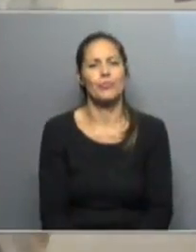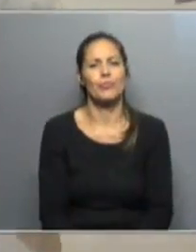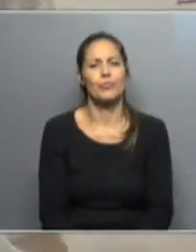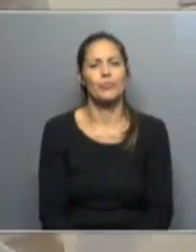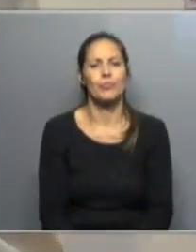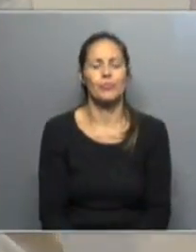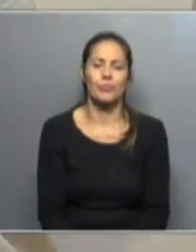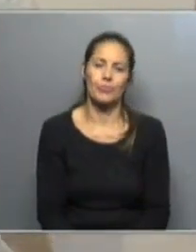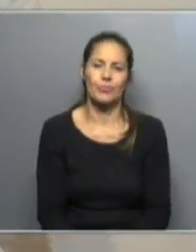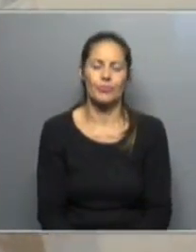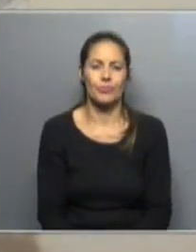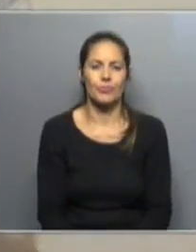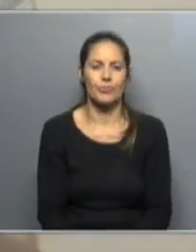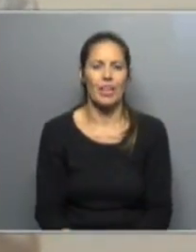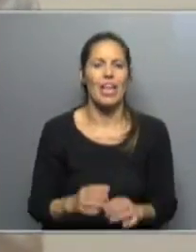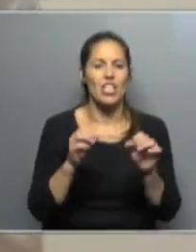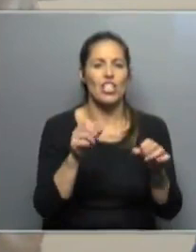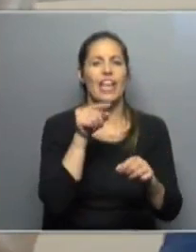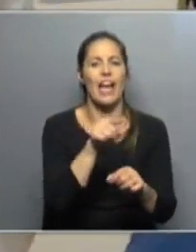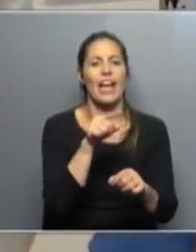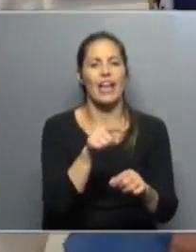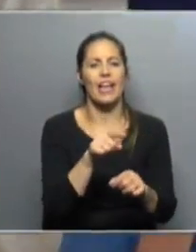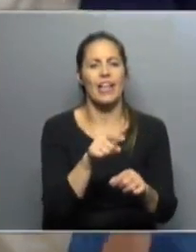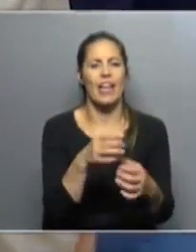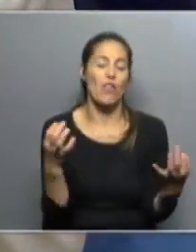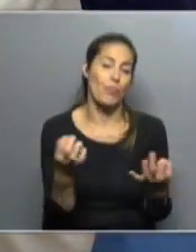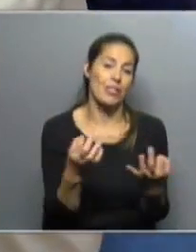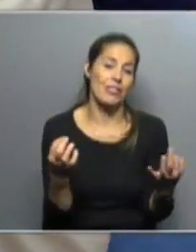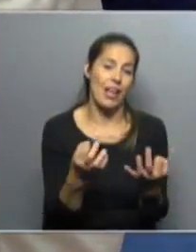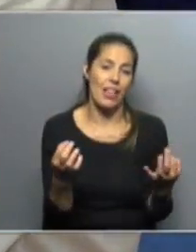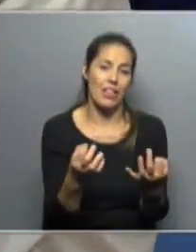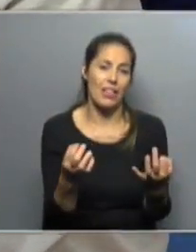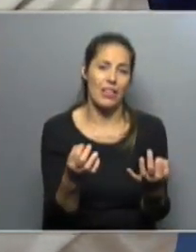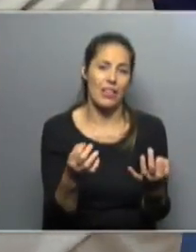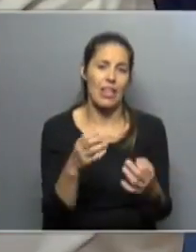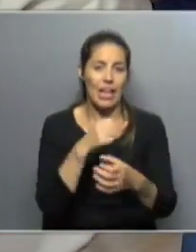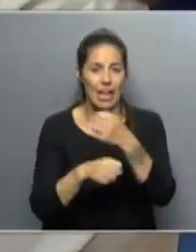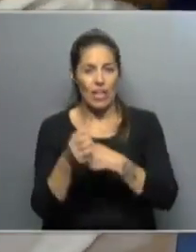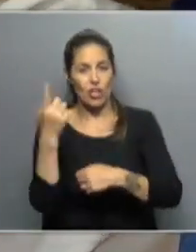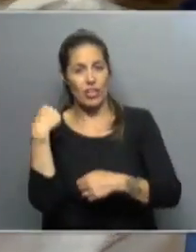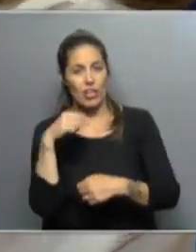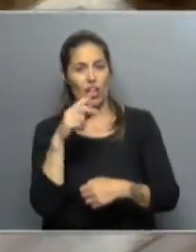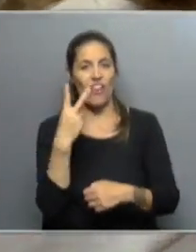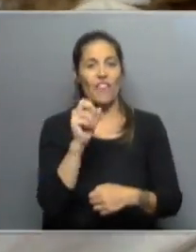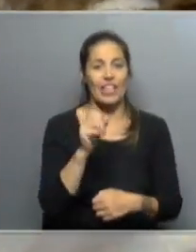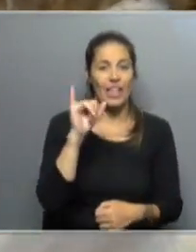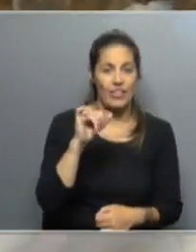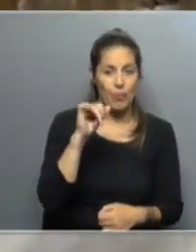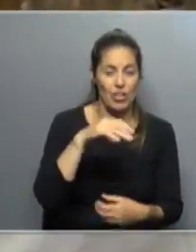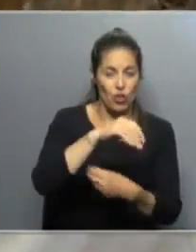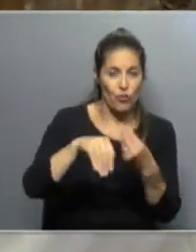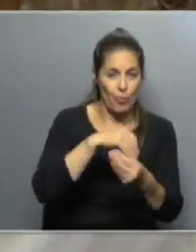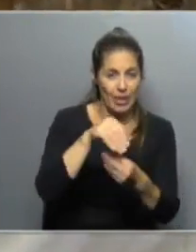que llegué a él de manera muy particular. El año anterior, el 20 de mayo, familiares